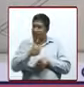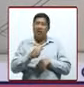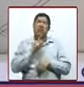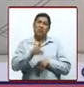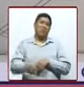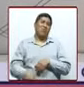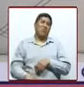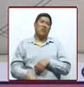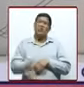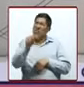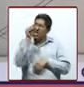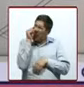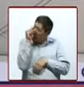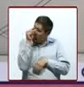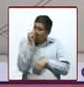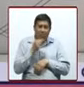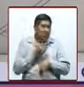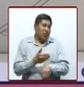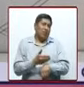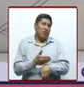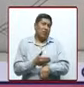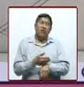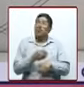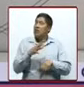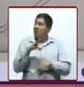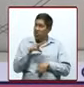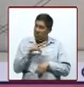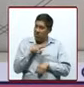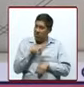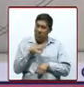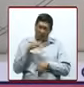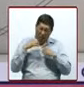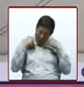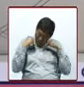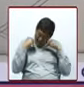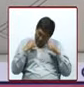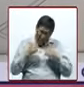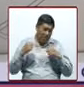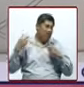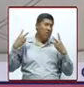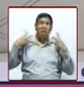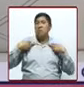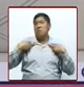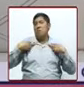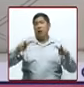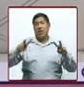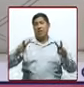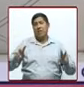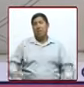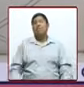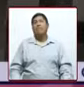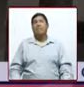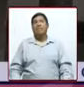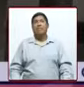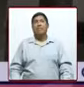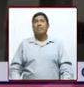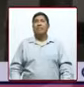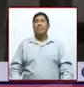decía. Es un ratito y vas a estar bien. Tú eres fuerte, eres muy valiente, Juan Diego, le decía.